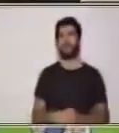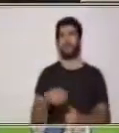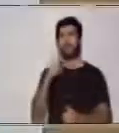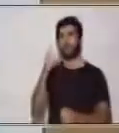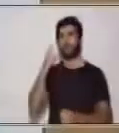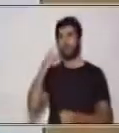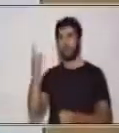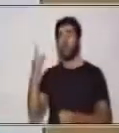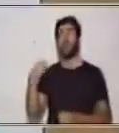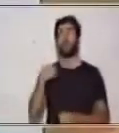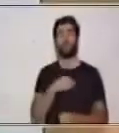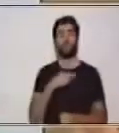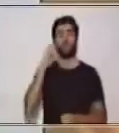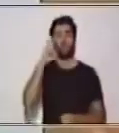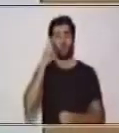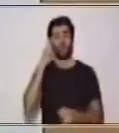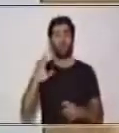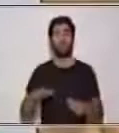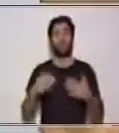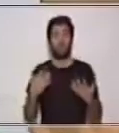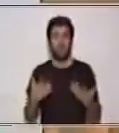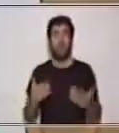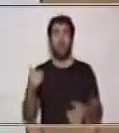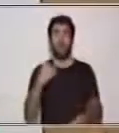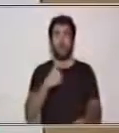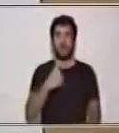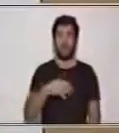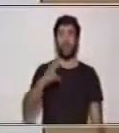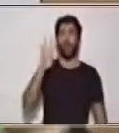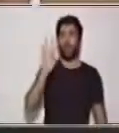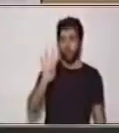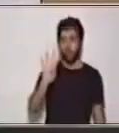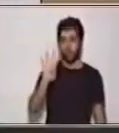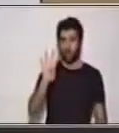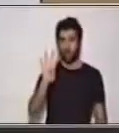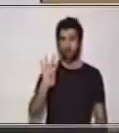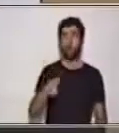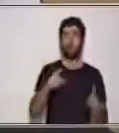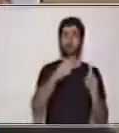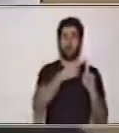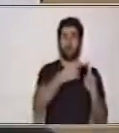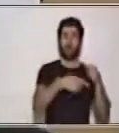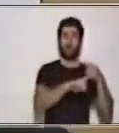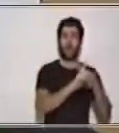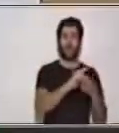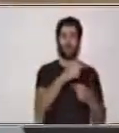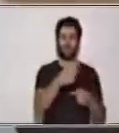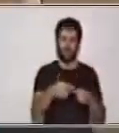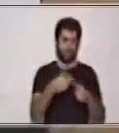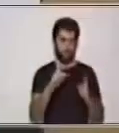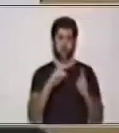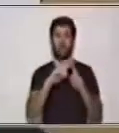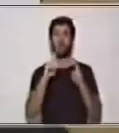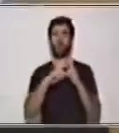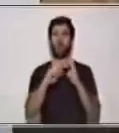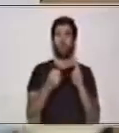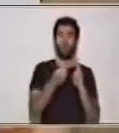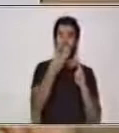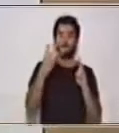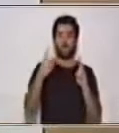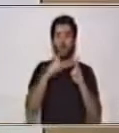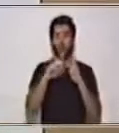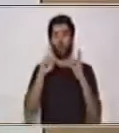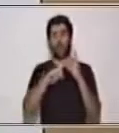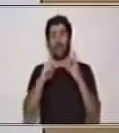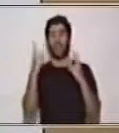algebraico, recordemos, consta de 4 elementos: signo, coeficiente, variable